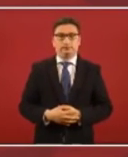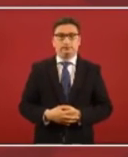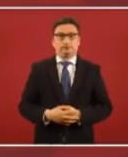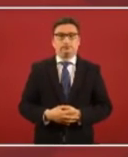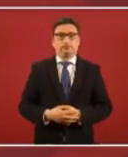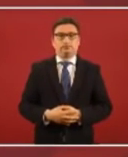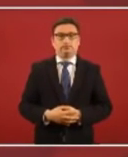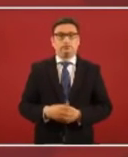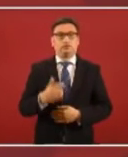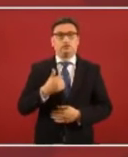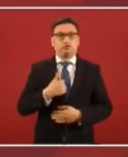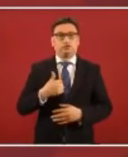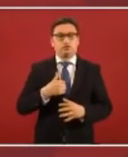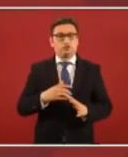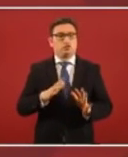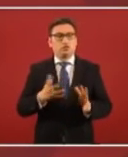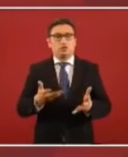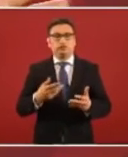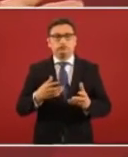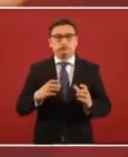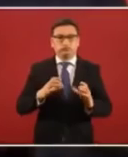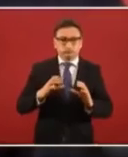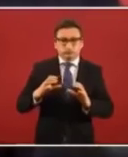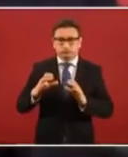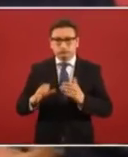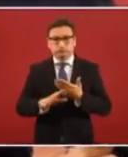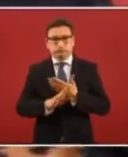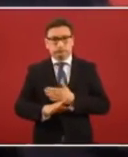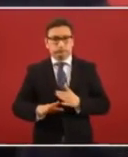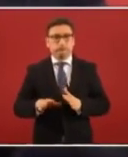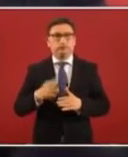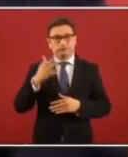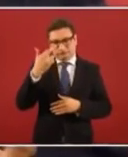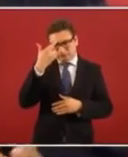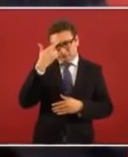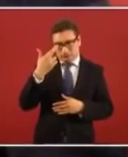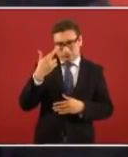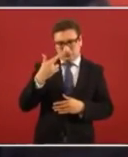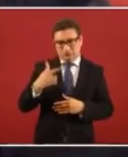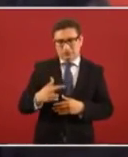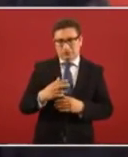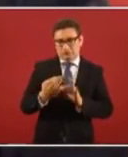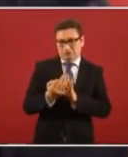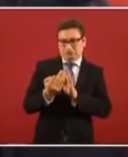estoy procurando guardar sana distancia